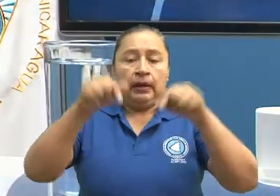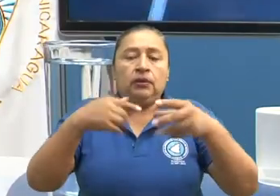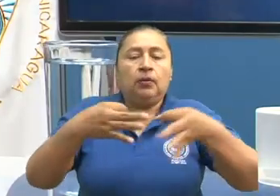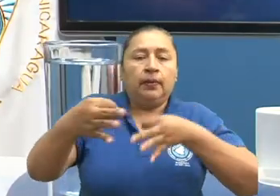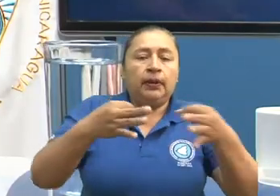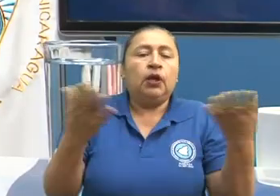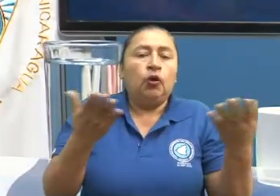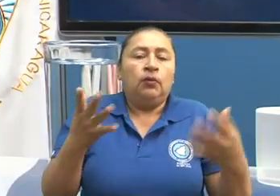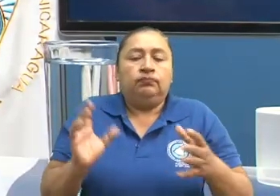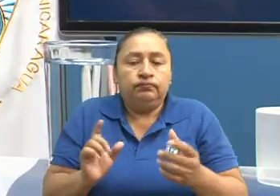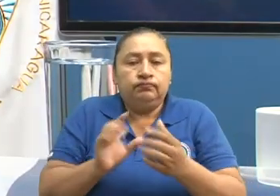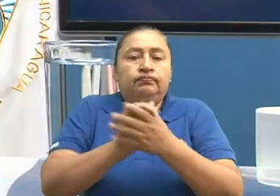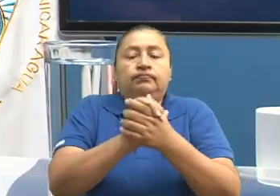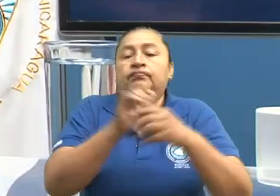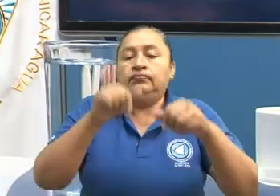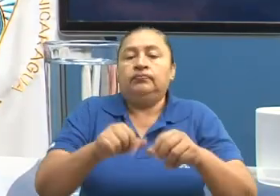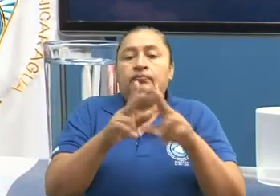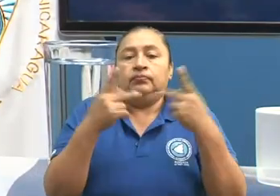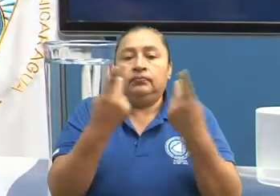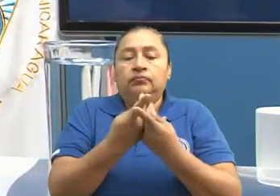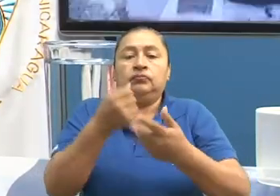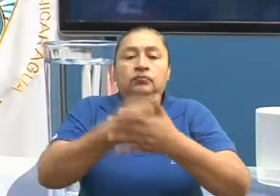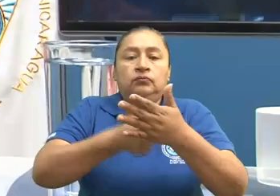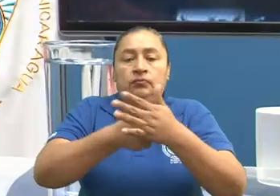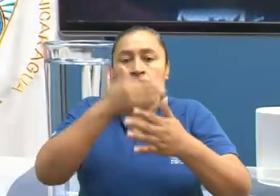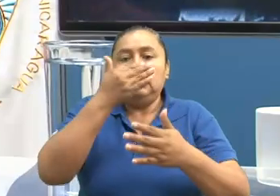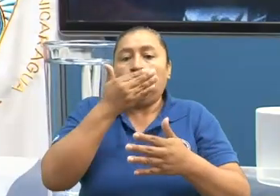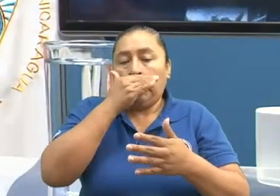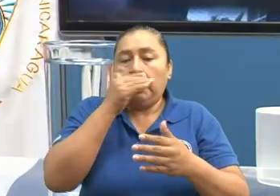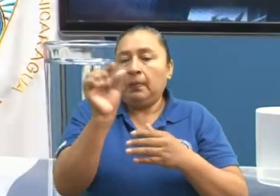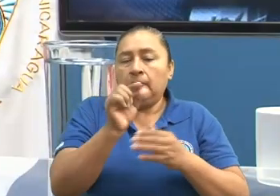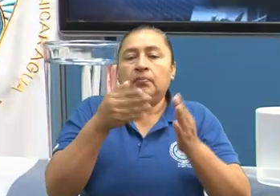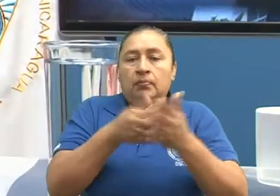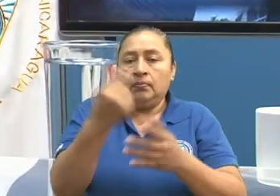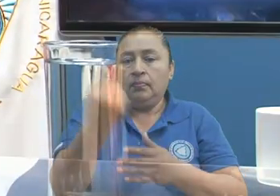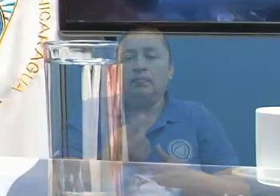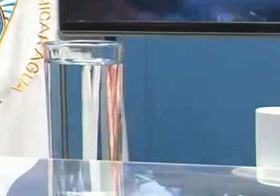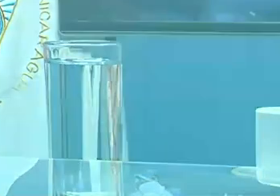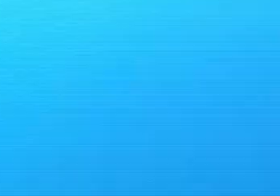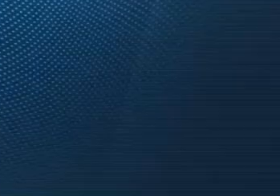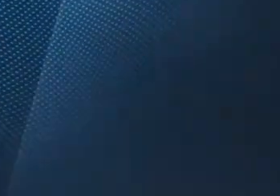explique cómo se da ese abrazo entre el pueblo y precisamente la lucha sandinista. Hacemos una muy breve pausa y ya volvemos.